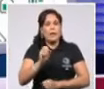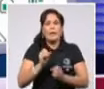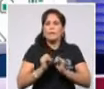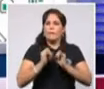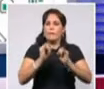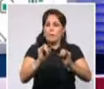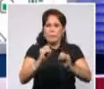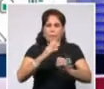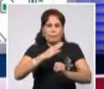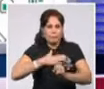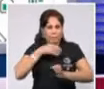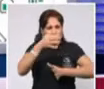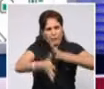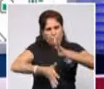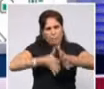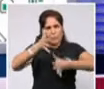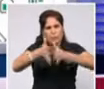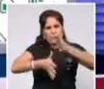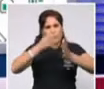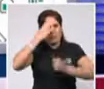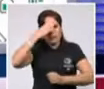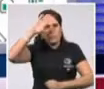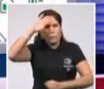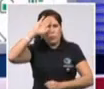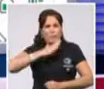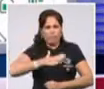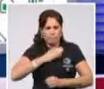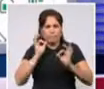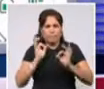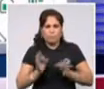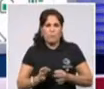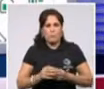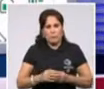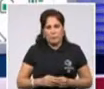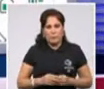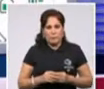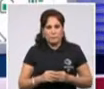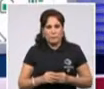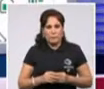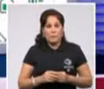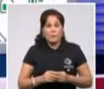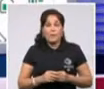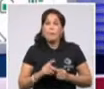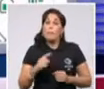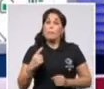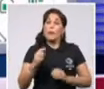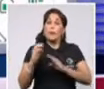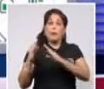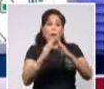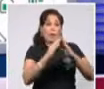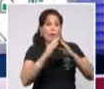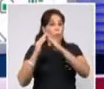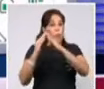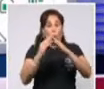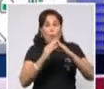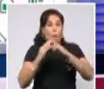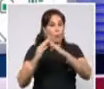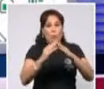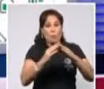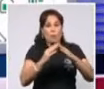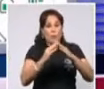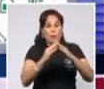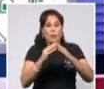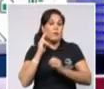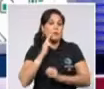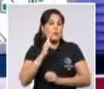información necesaria, exacta, a la comunidad sorda de nuestro país. Así que para esta comunidad, los buenos días en